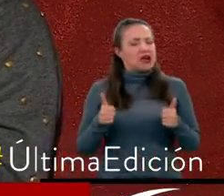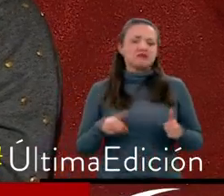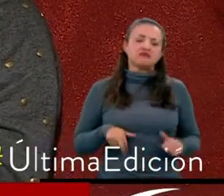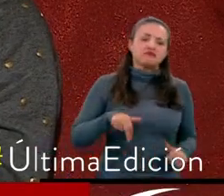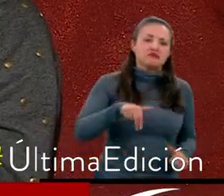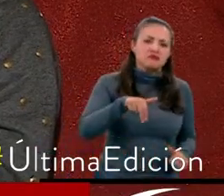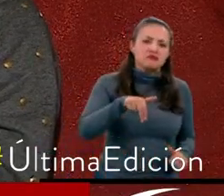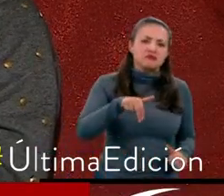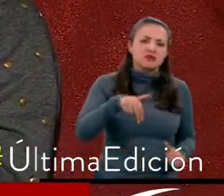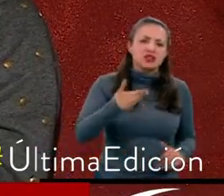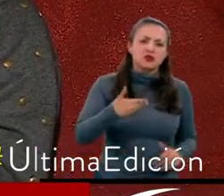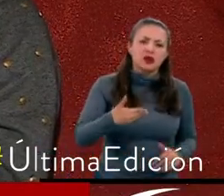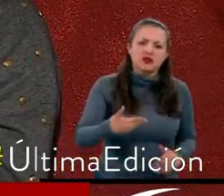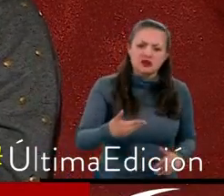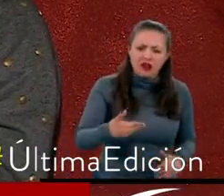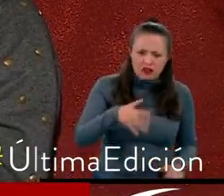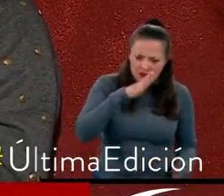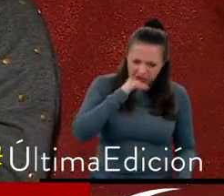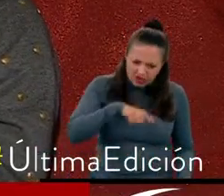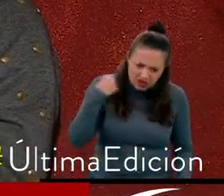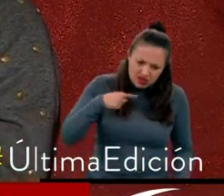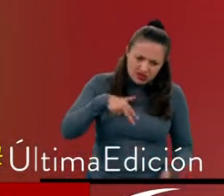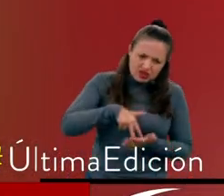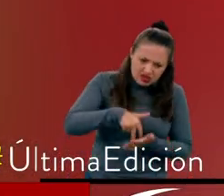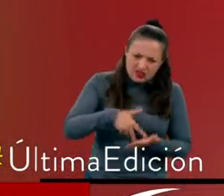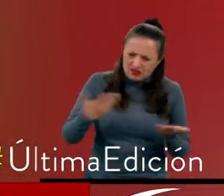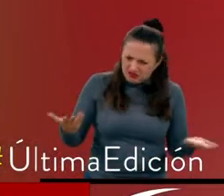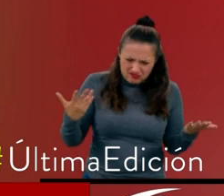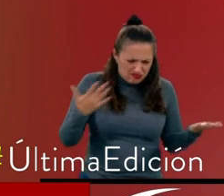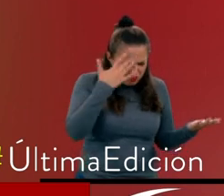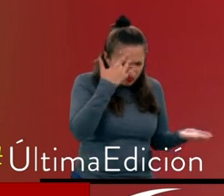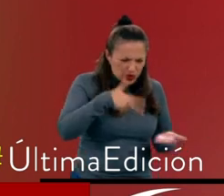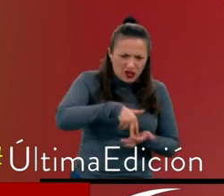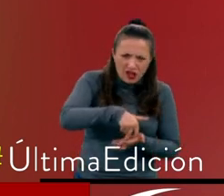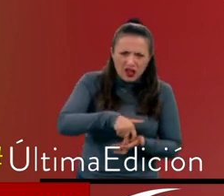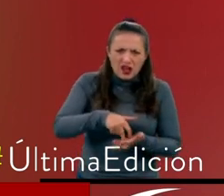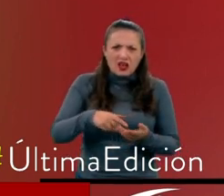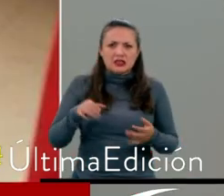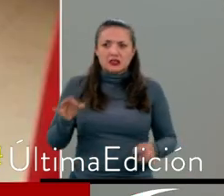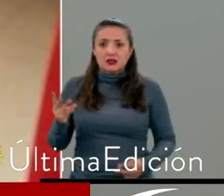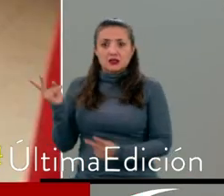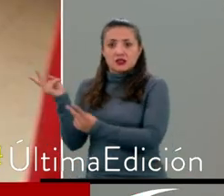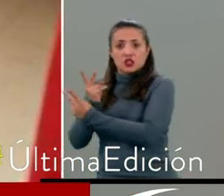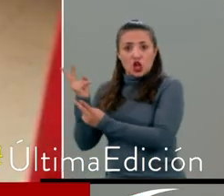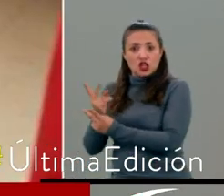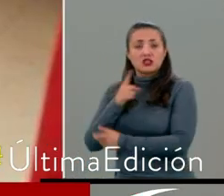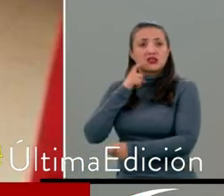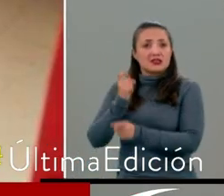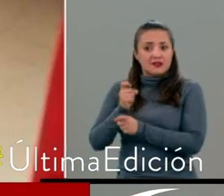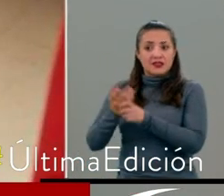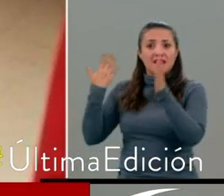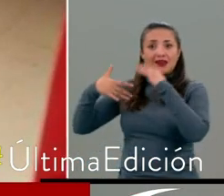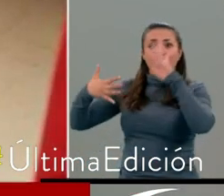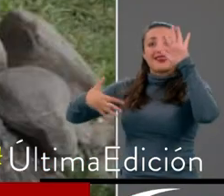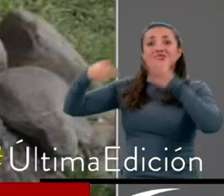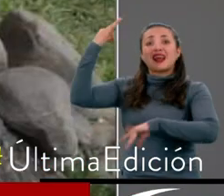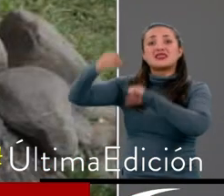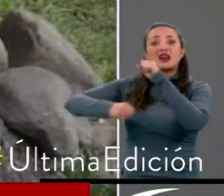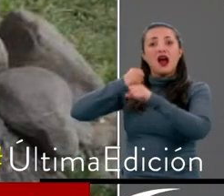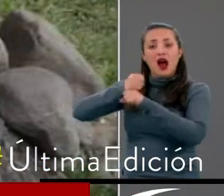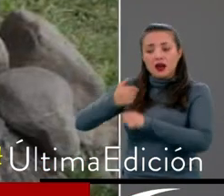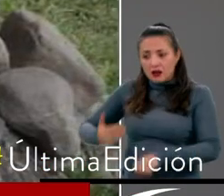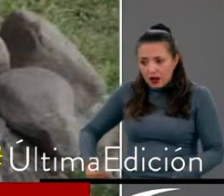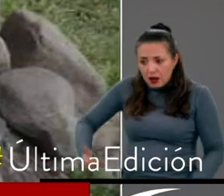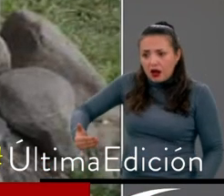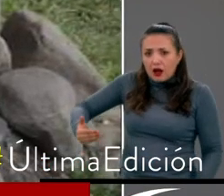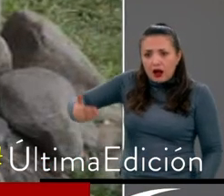pero de repente ya no podemos y no sabemos por qué. Un vaivén en el que han estado por más de 13 años y que cada día deteriora más